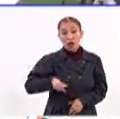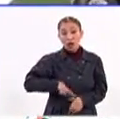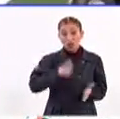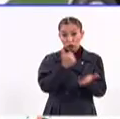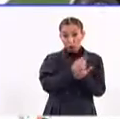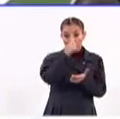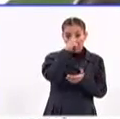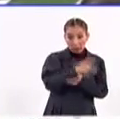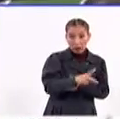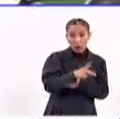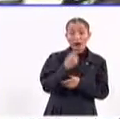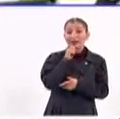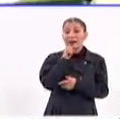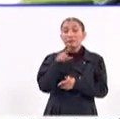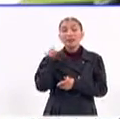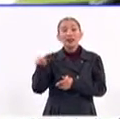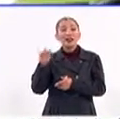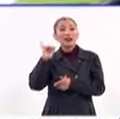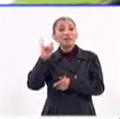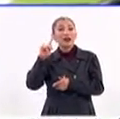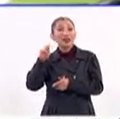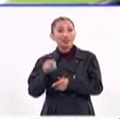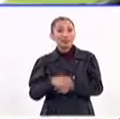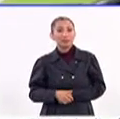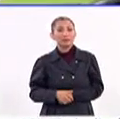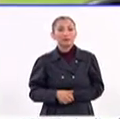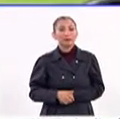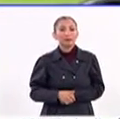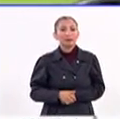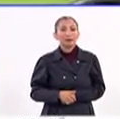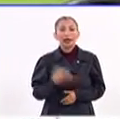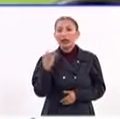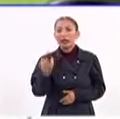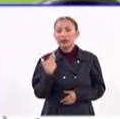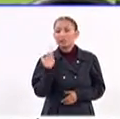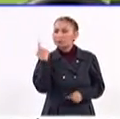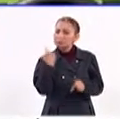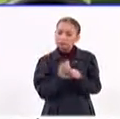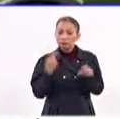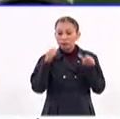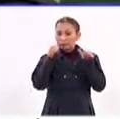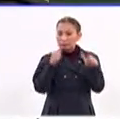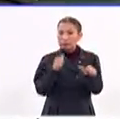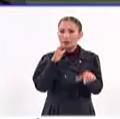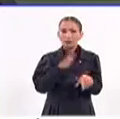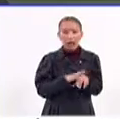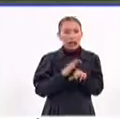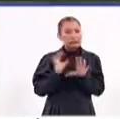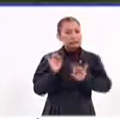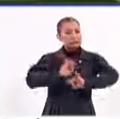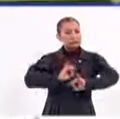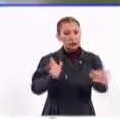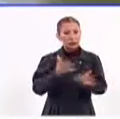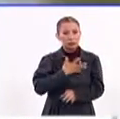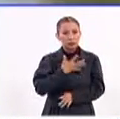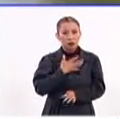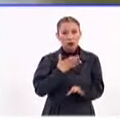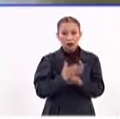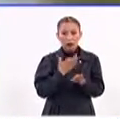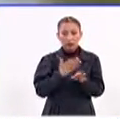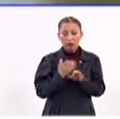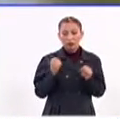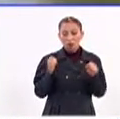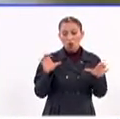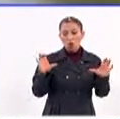de la Ciudad de México como para el Politécnico es de las prioridades más sensibles que tenemos,